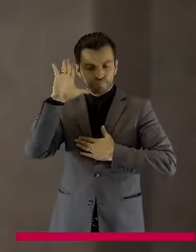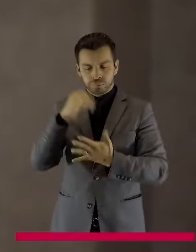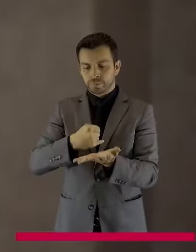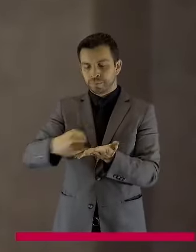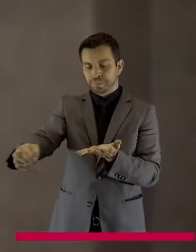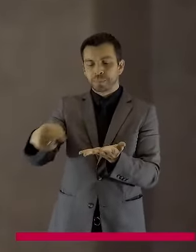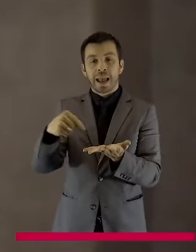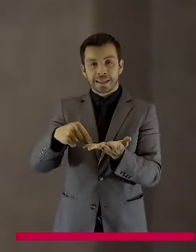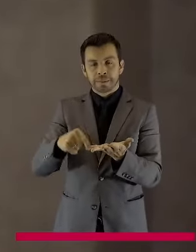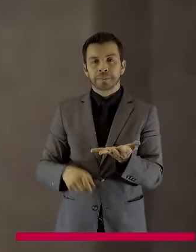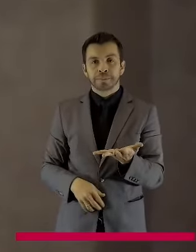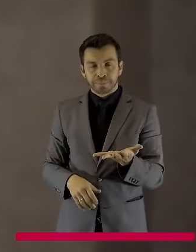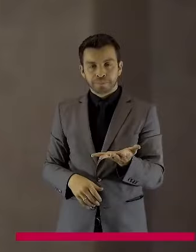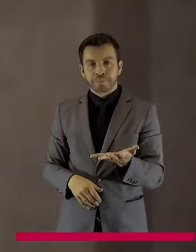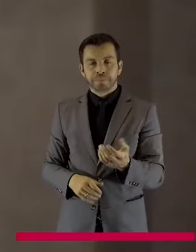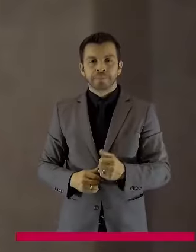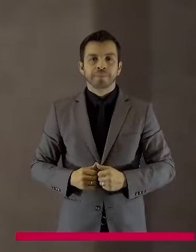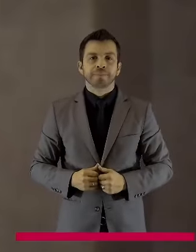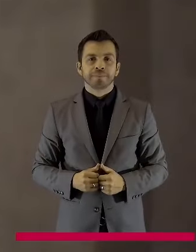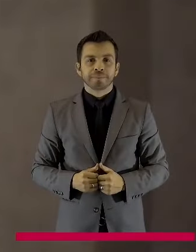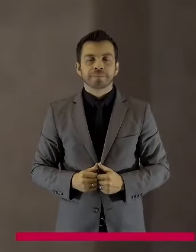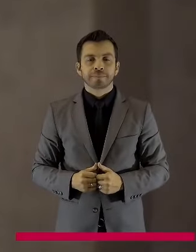línea.